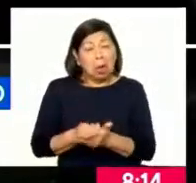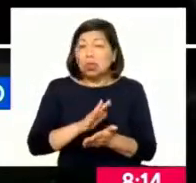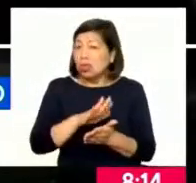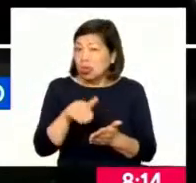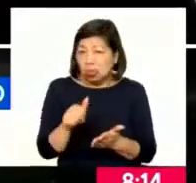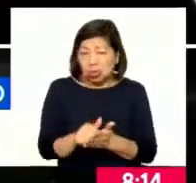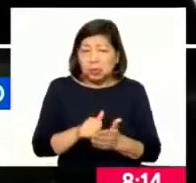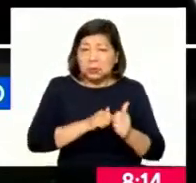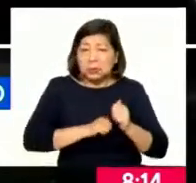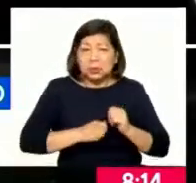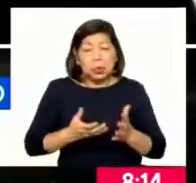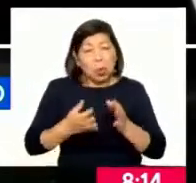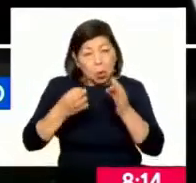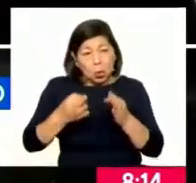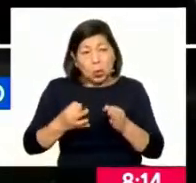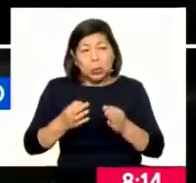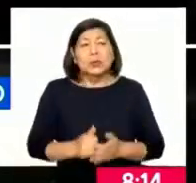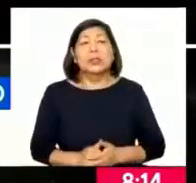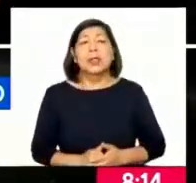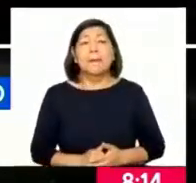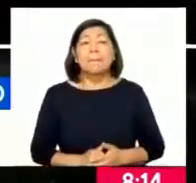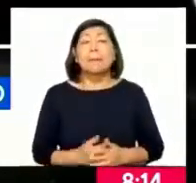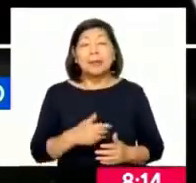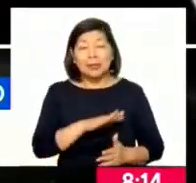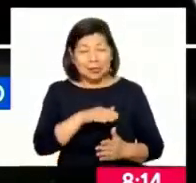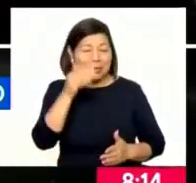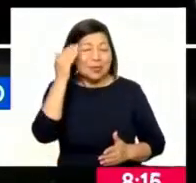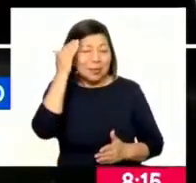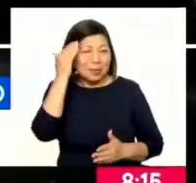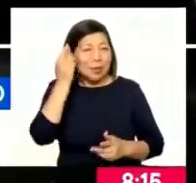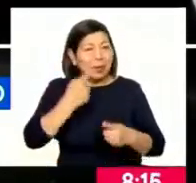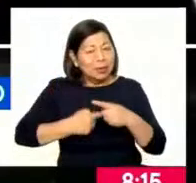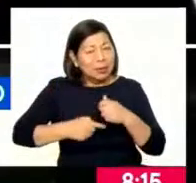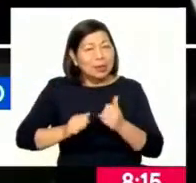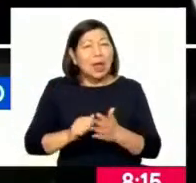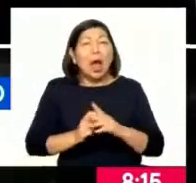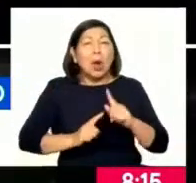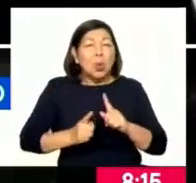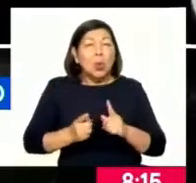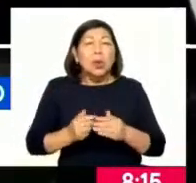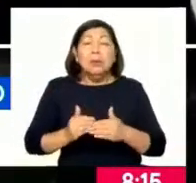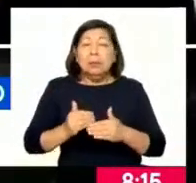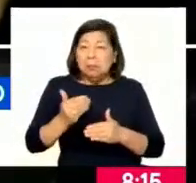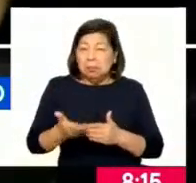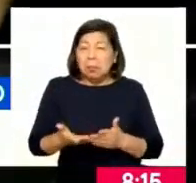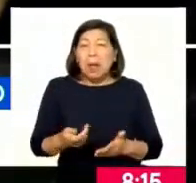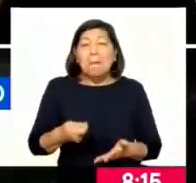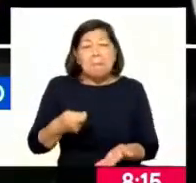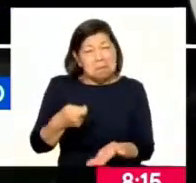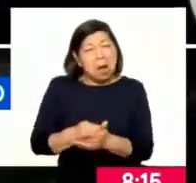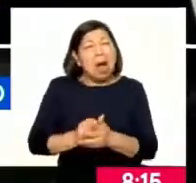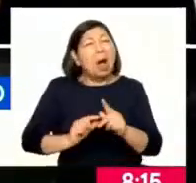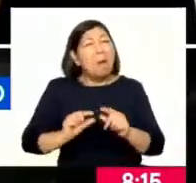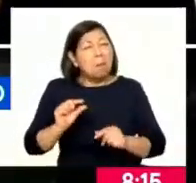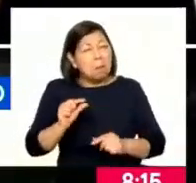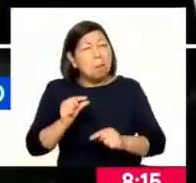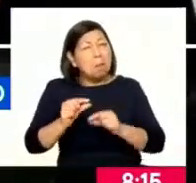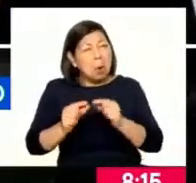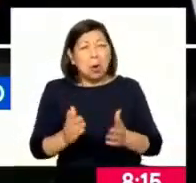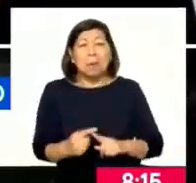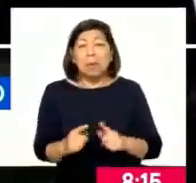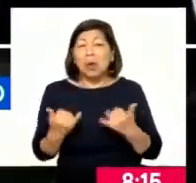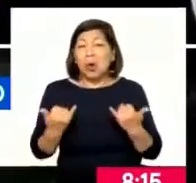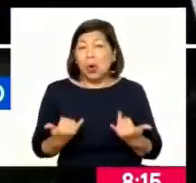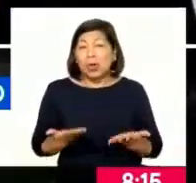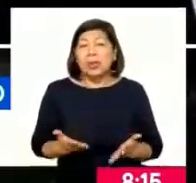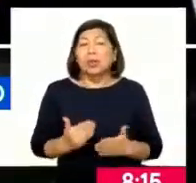de afectados de manera justa, ¿no? Sabemos que han venido produciéndose algunos adelantos de estas compensaciones y se está en este momento